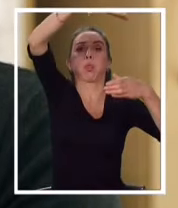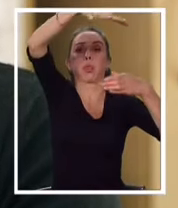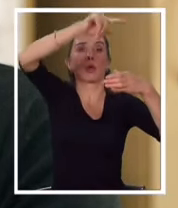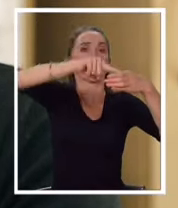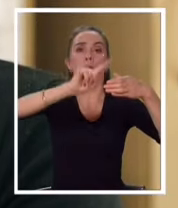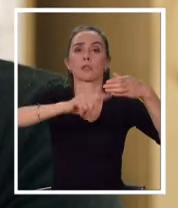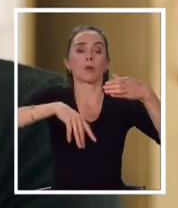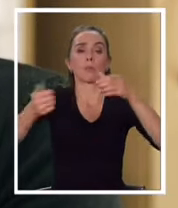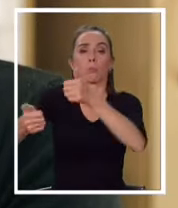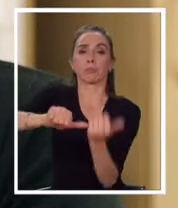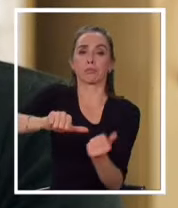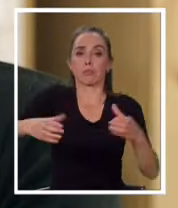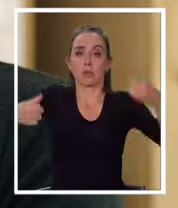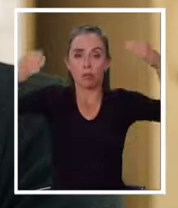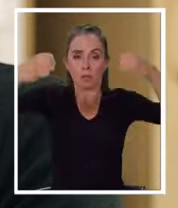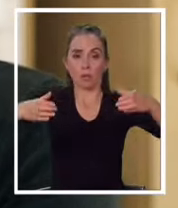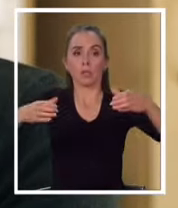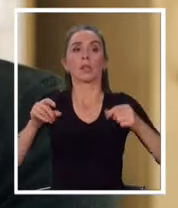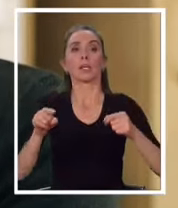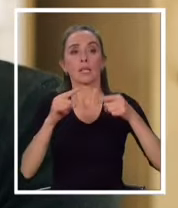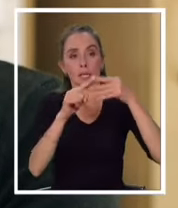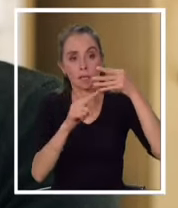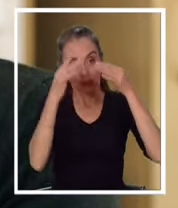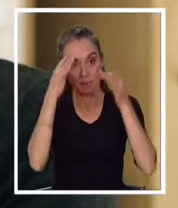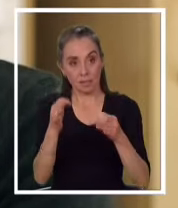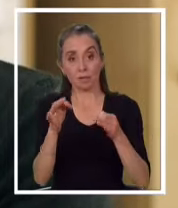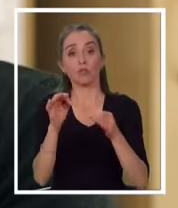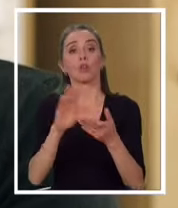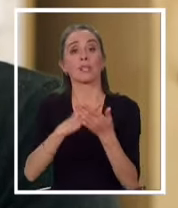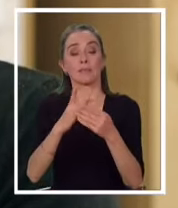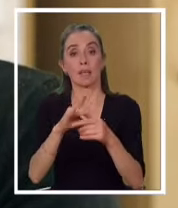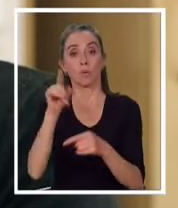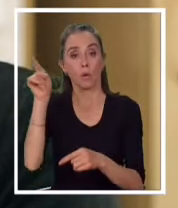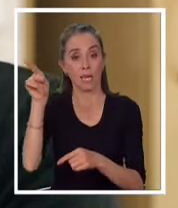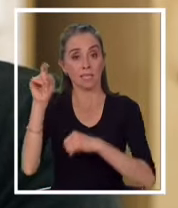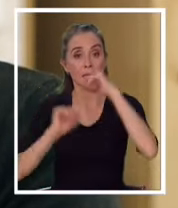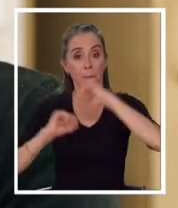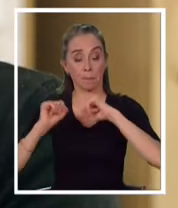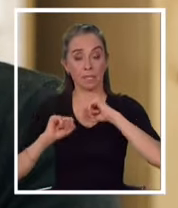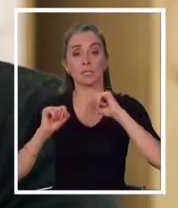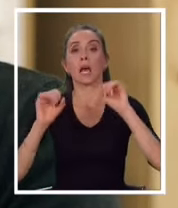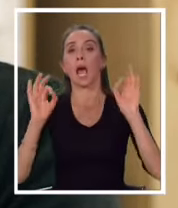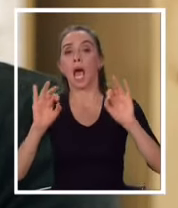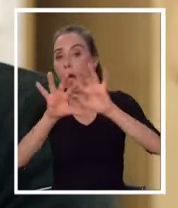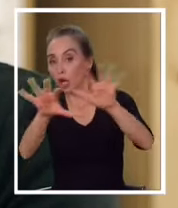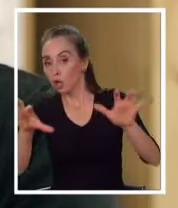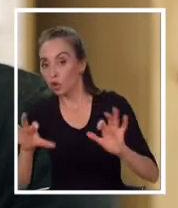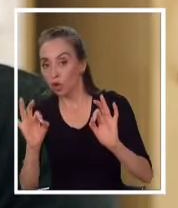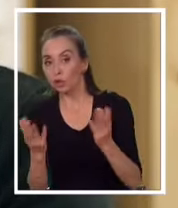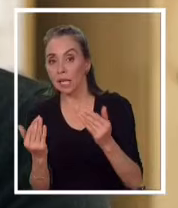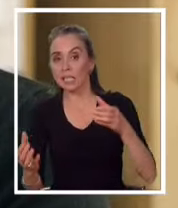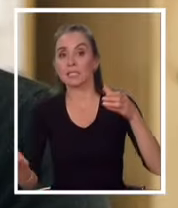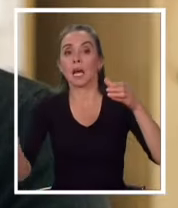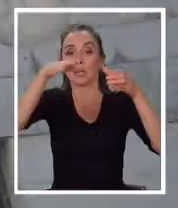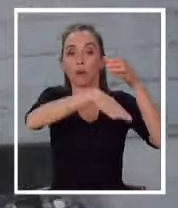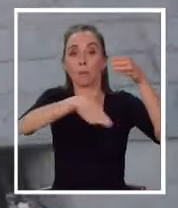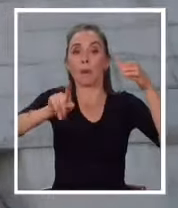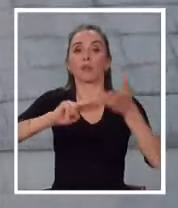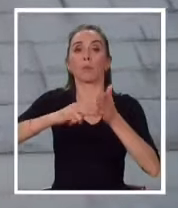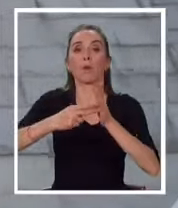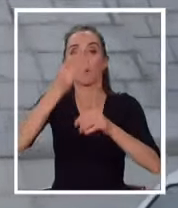Por lo tanto, una de las medidas sanitarias es esa, que ellos tienen que contar con el equipamiento necesario para no provocar problemas